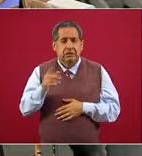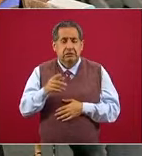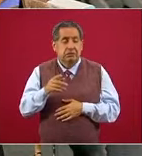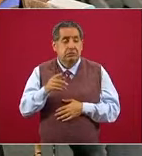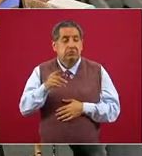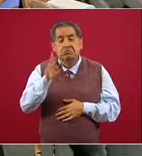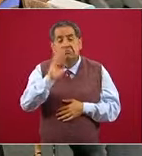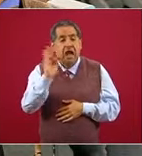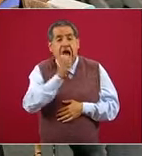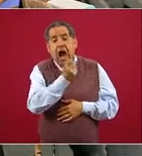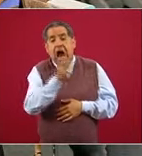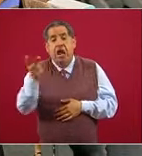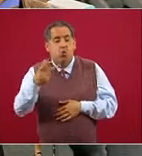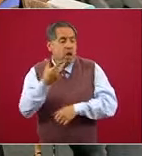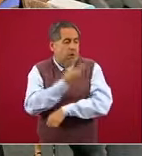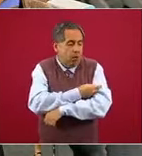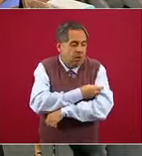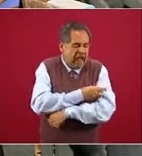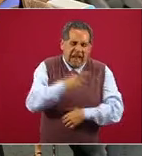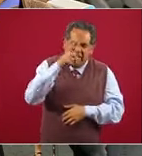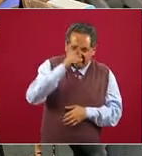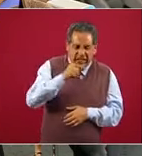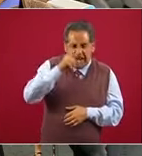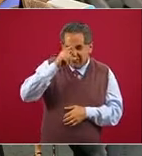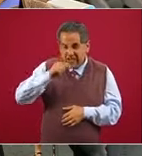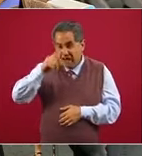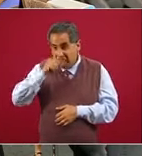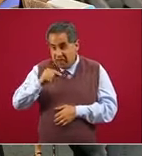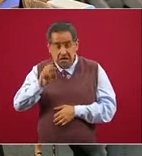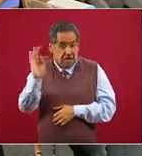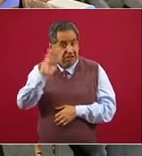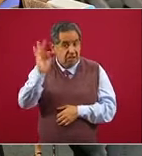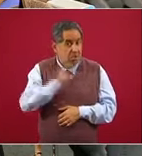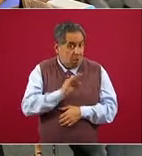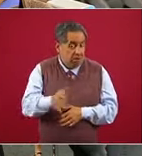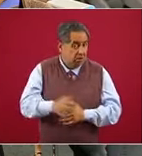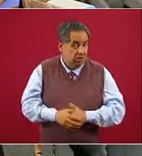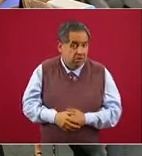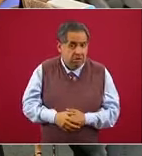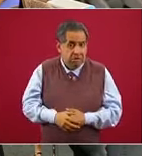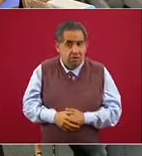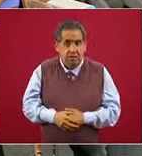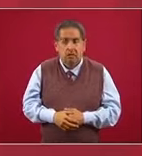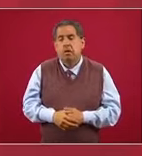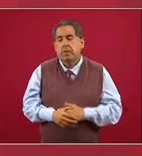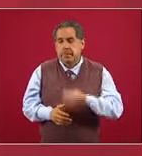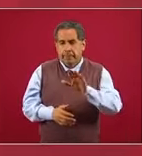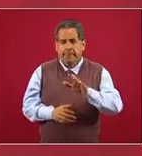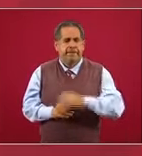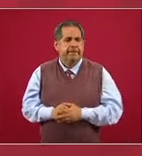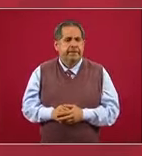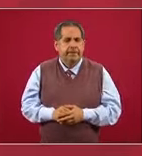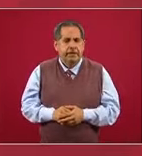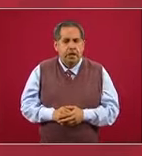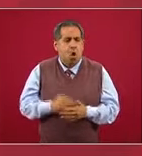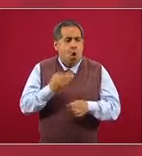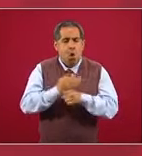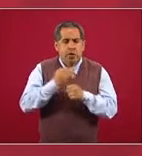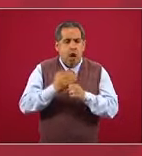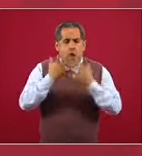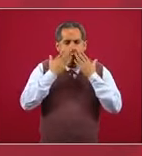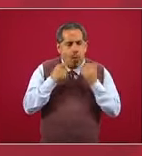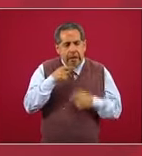ellas pudiera llegar al fin que queremos que se introduzca en nuestro cuerpo? Claro, no necesariamente. Hasta el momento no se ha